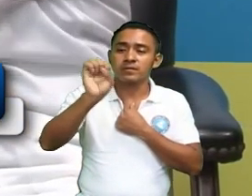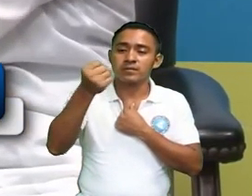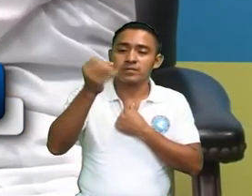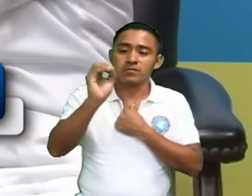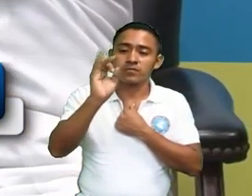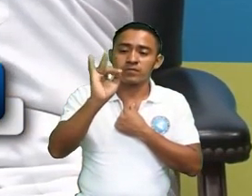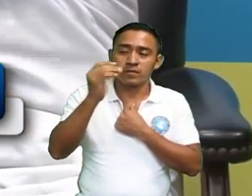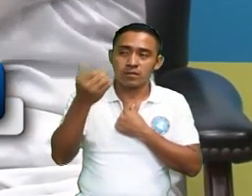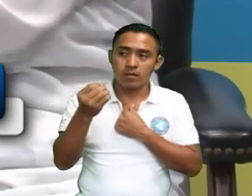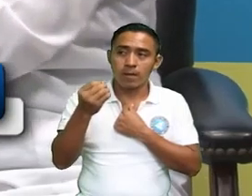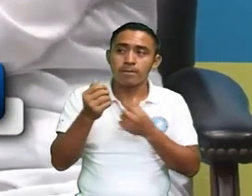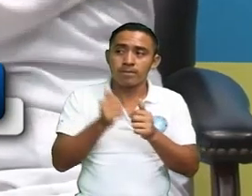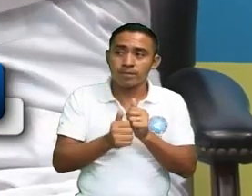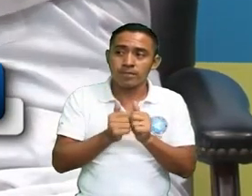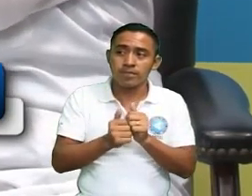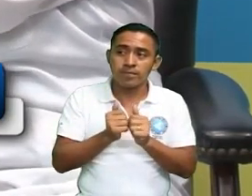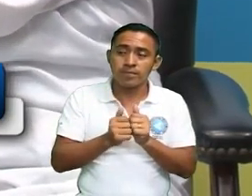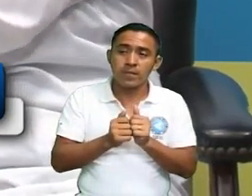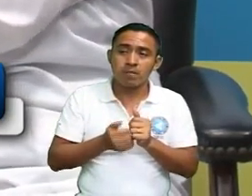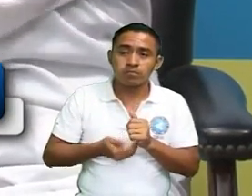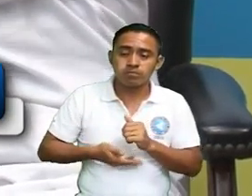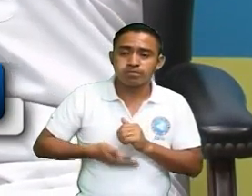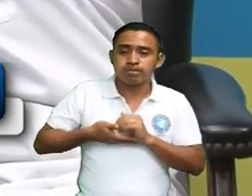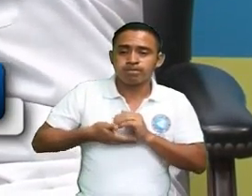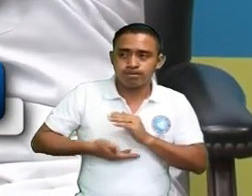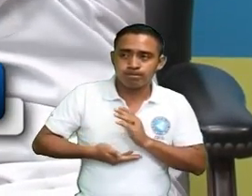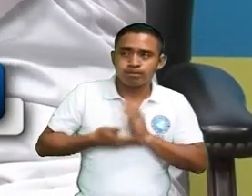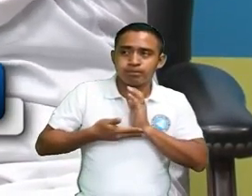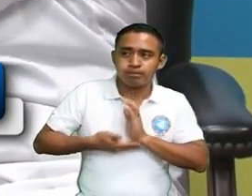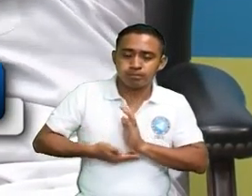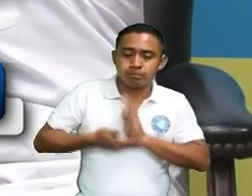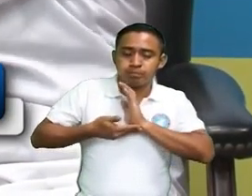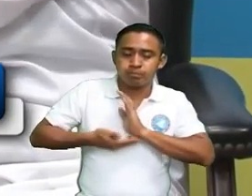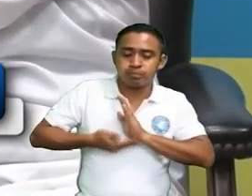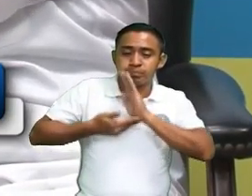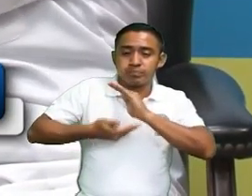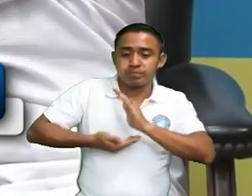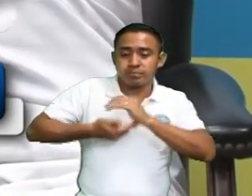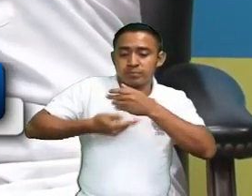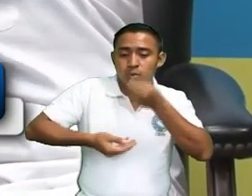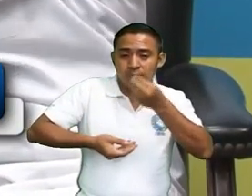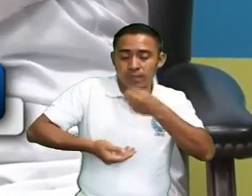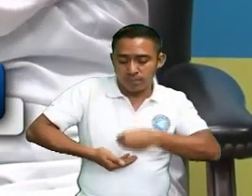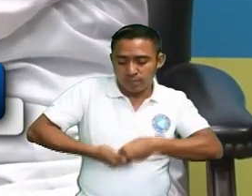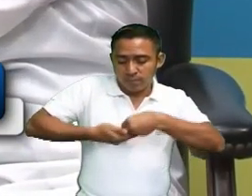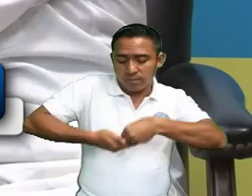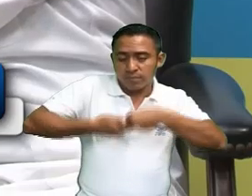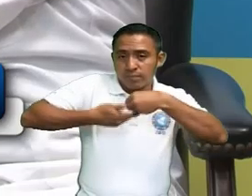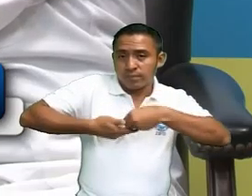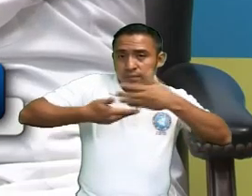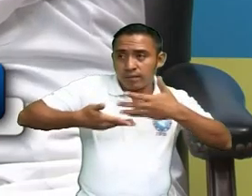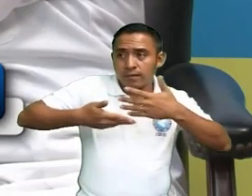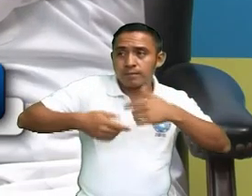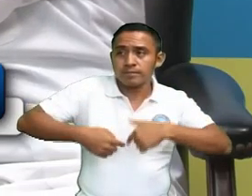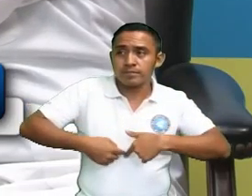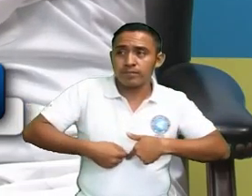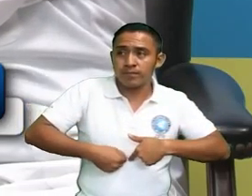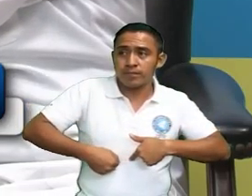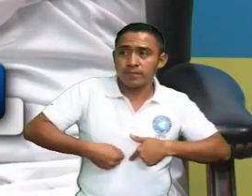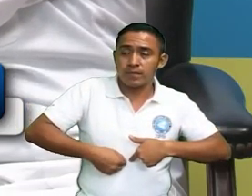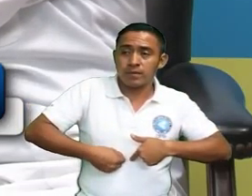vive constantemente haciendo reflujo en vez de hacer su movimiento hacia abajo, para arriba. Entonces, esta parte